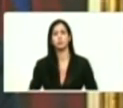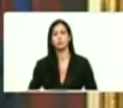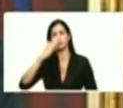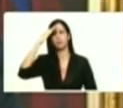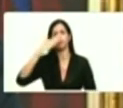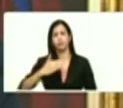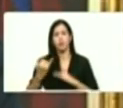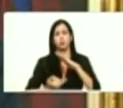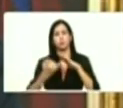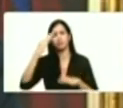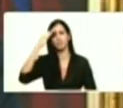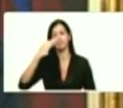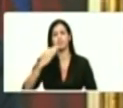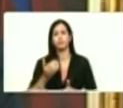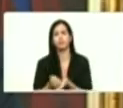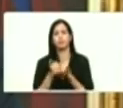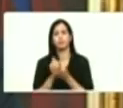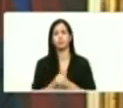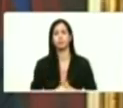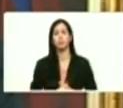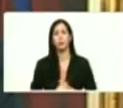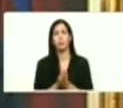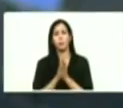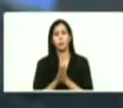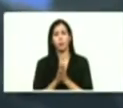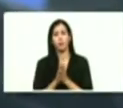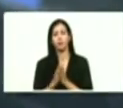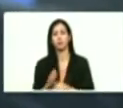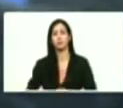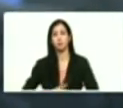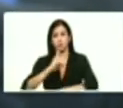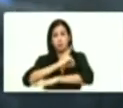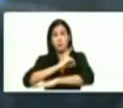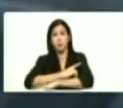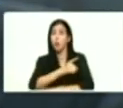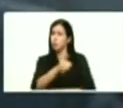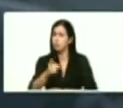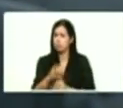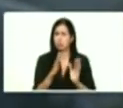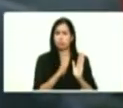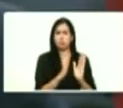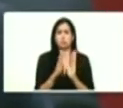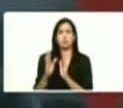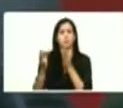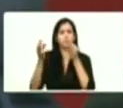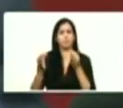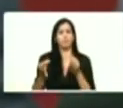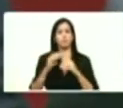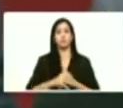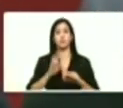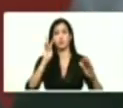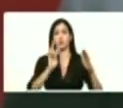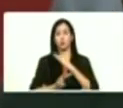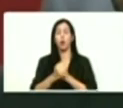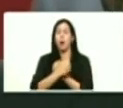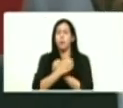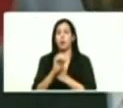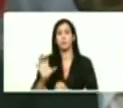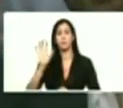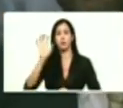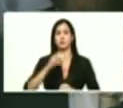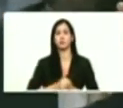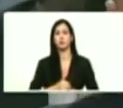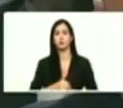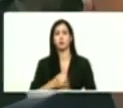bolivariana pido la ayuda de ustedes por su disciplina su organización su visión su amor a la patria